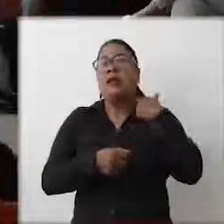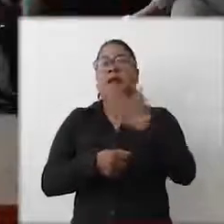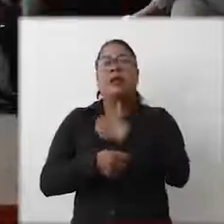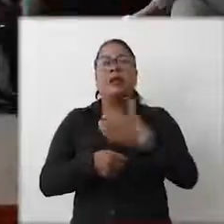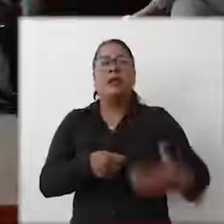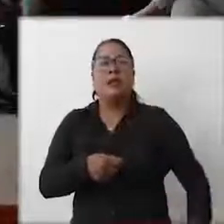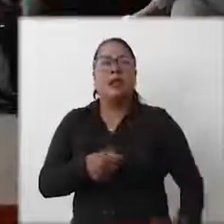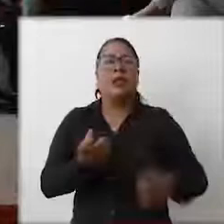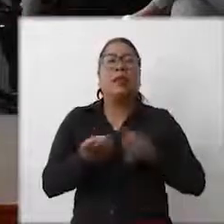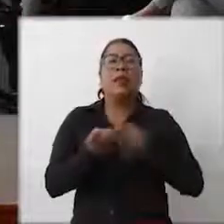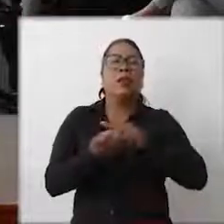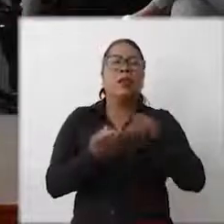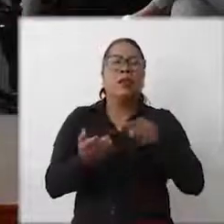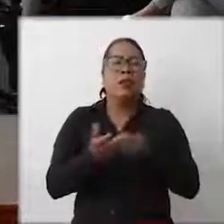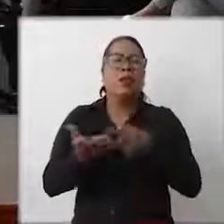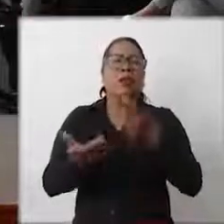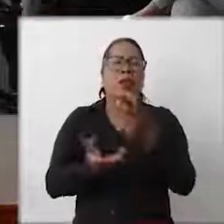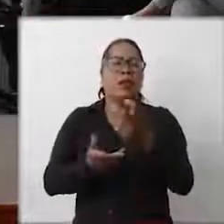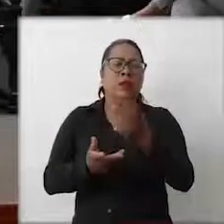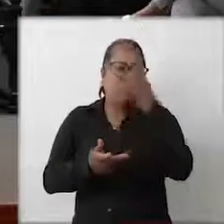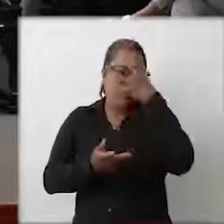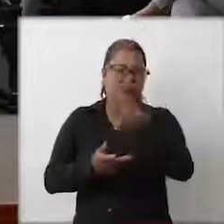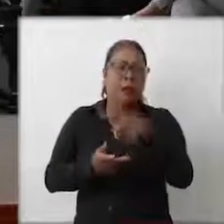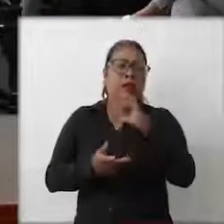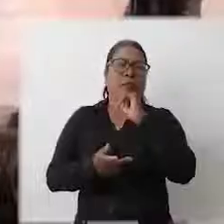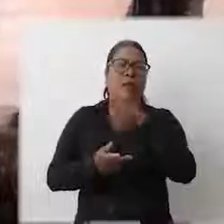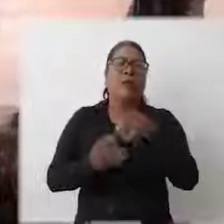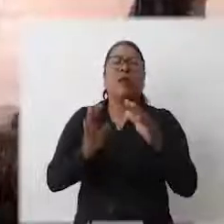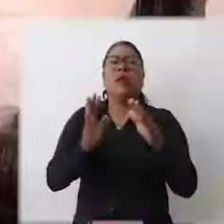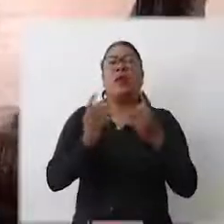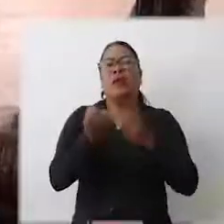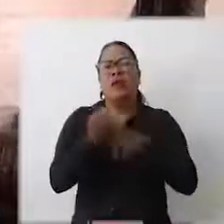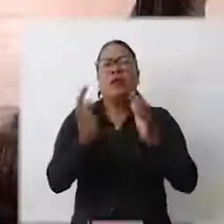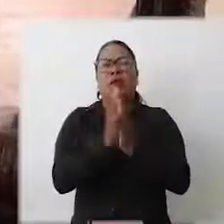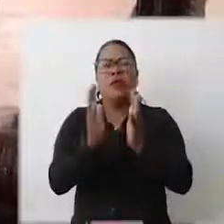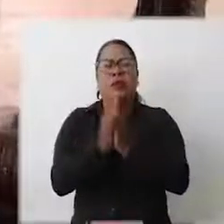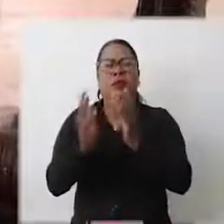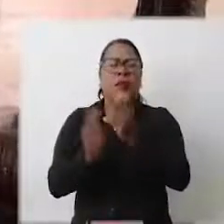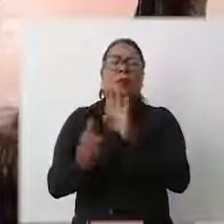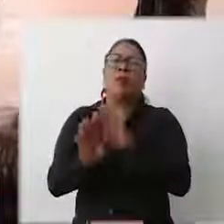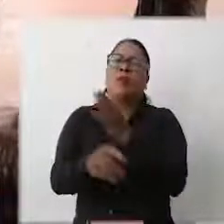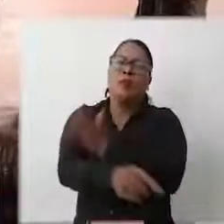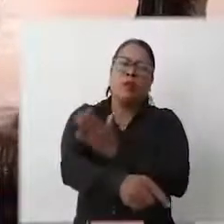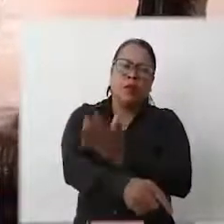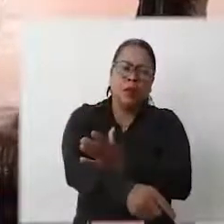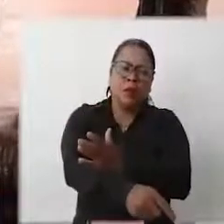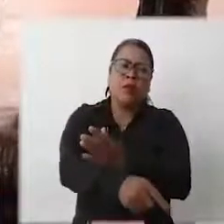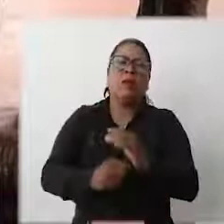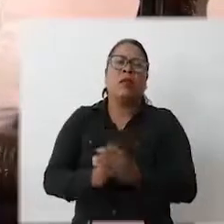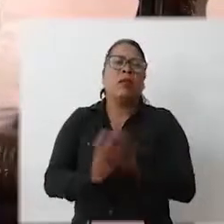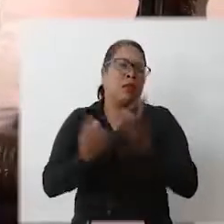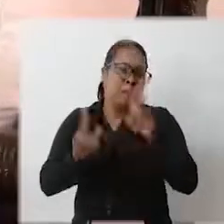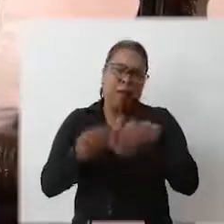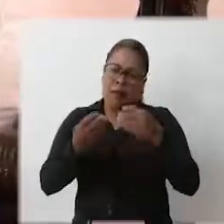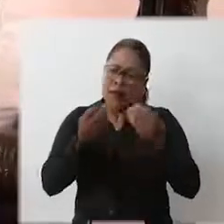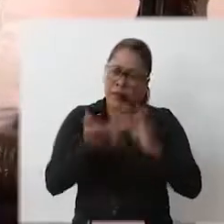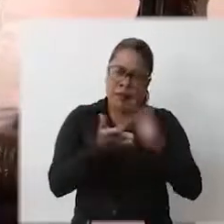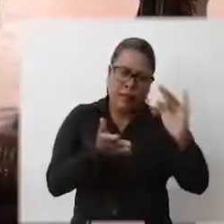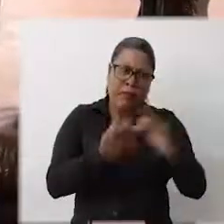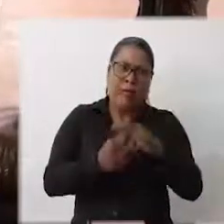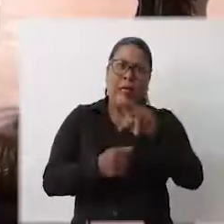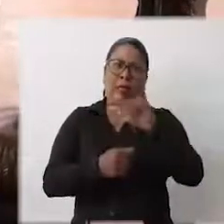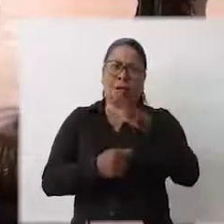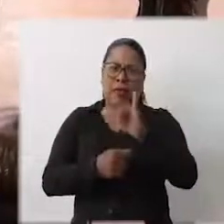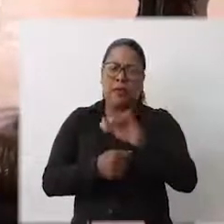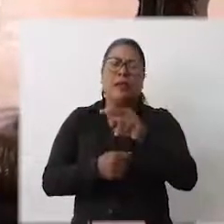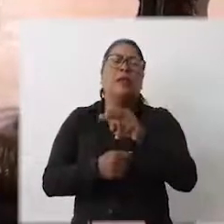Bueno, señor presidente, compañeros regidores, para que me complace informar que el día de ayer tuvimos una productiva